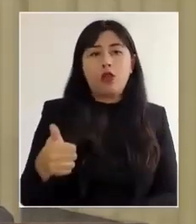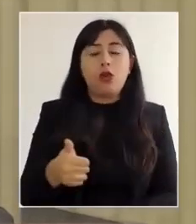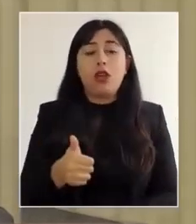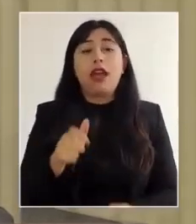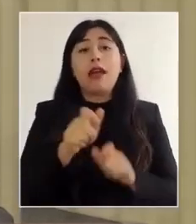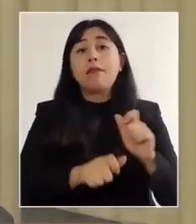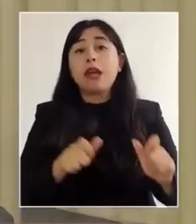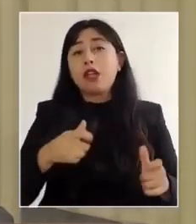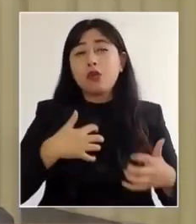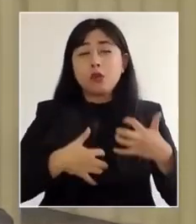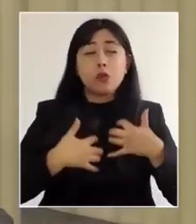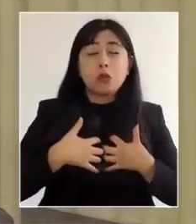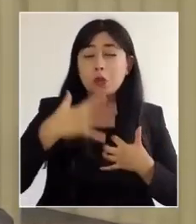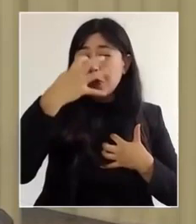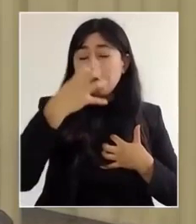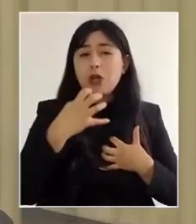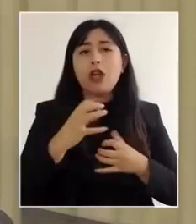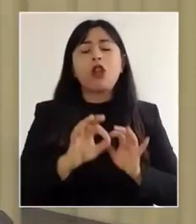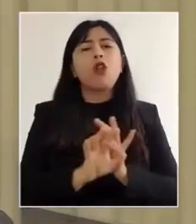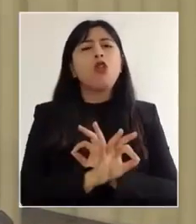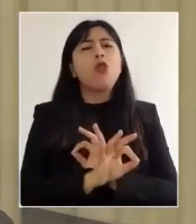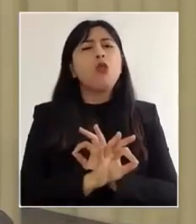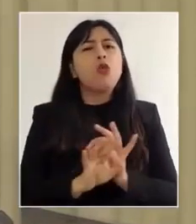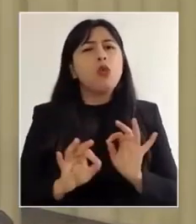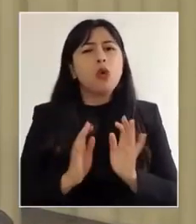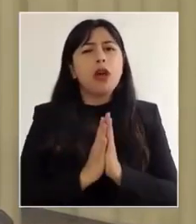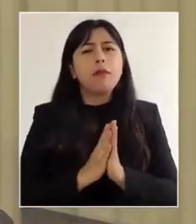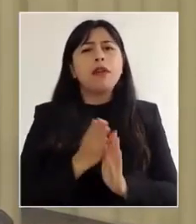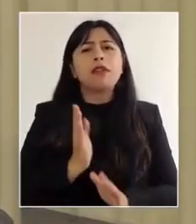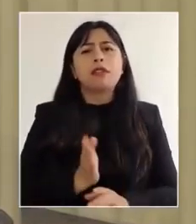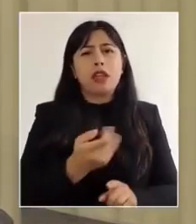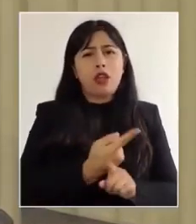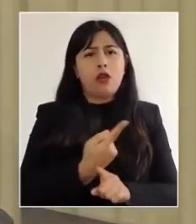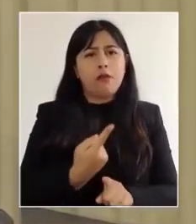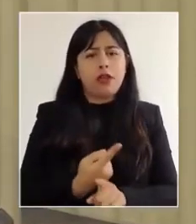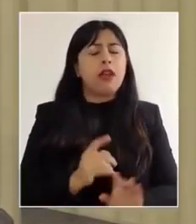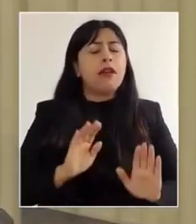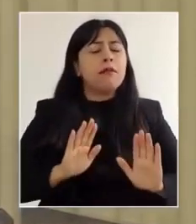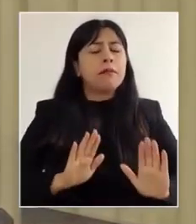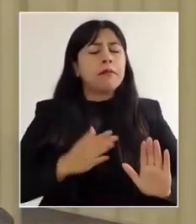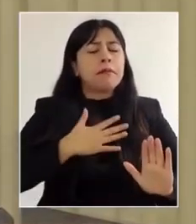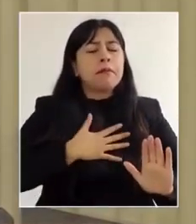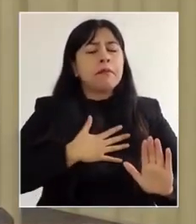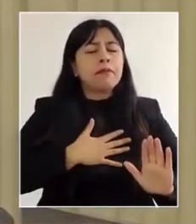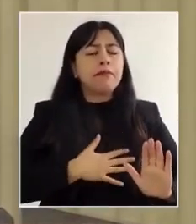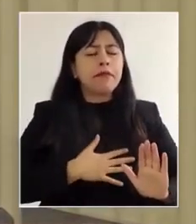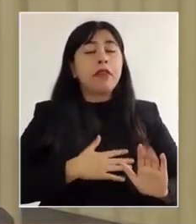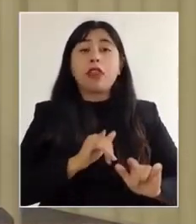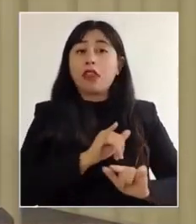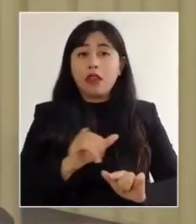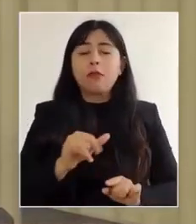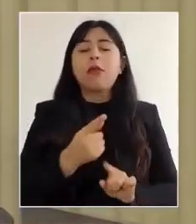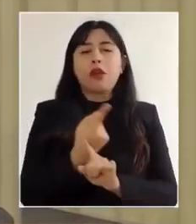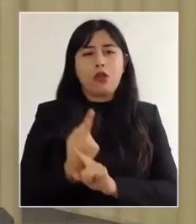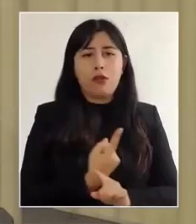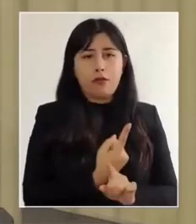molesta enojadas nunca deben seguir la conversación sino que esperar y después en calma conversarlo